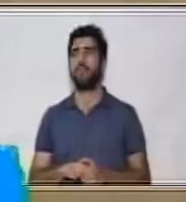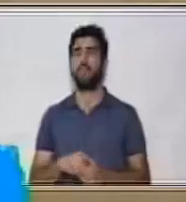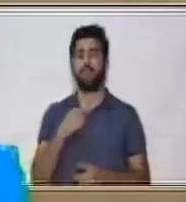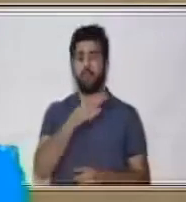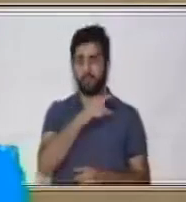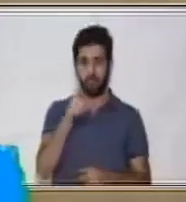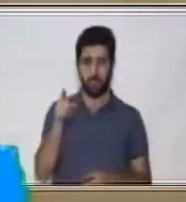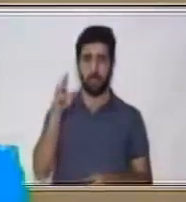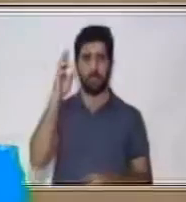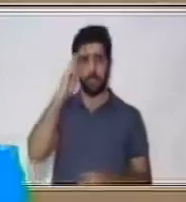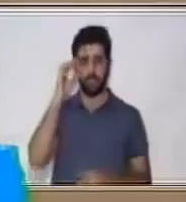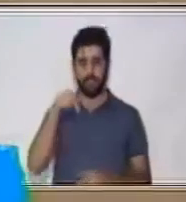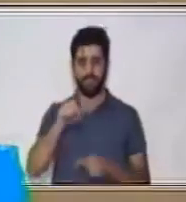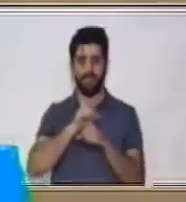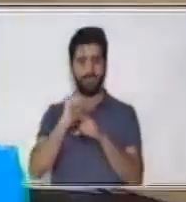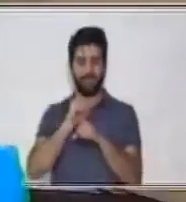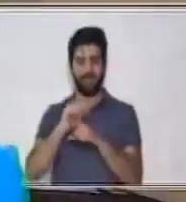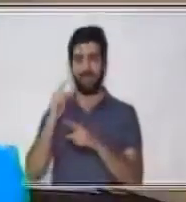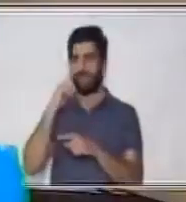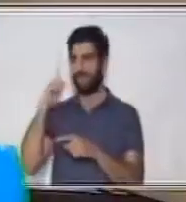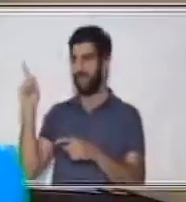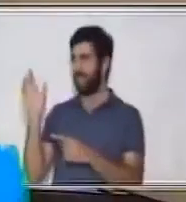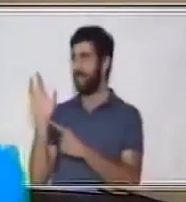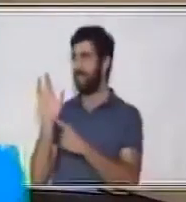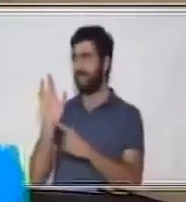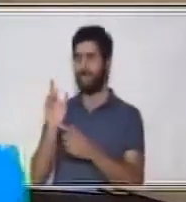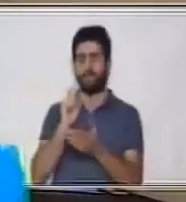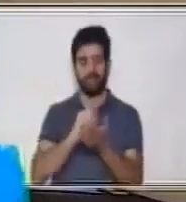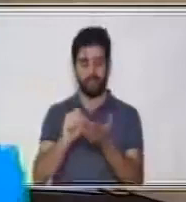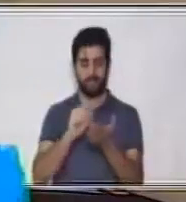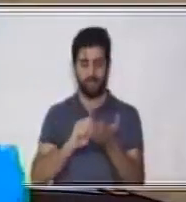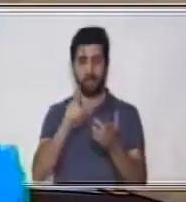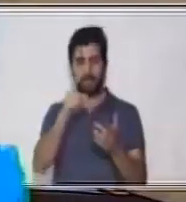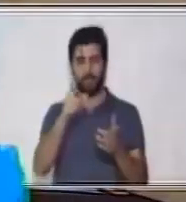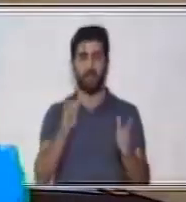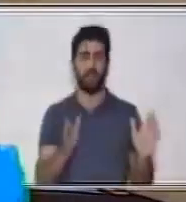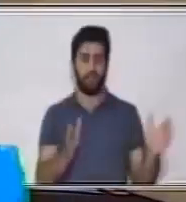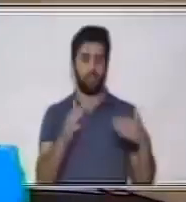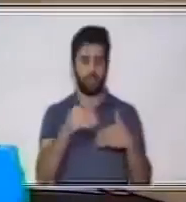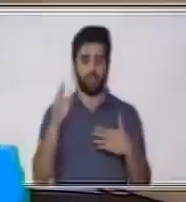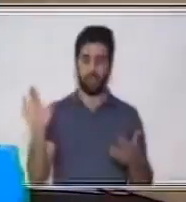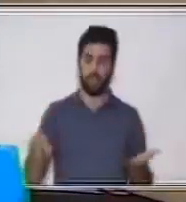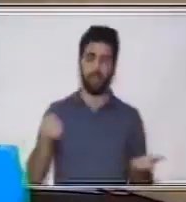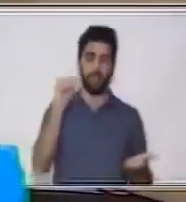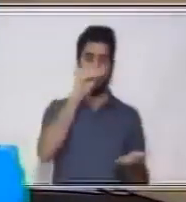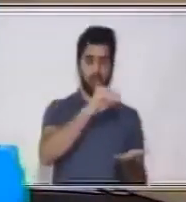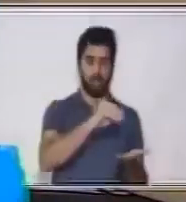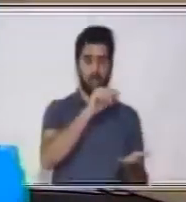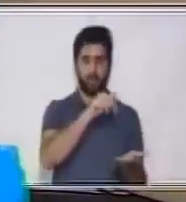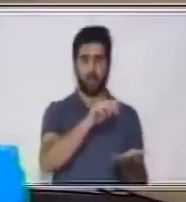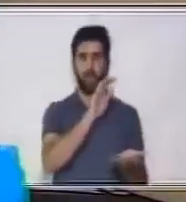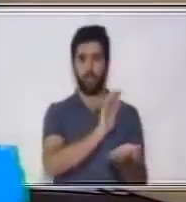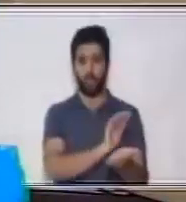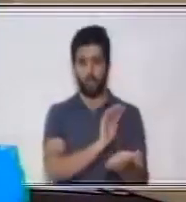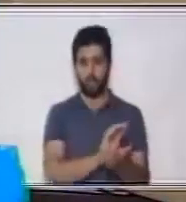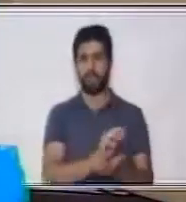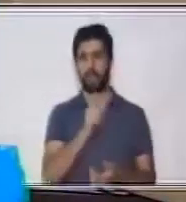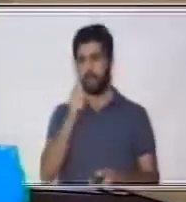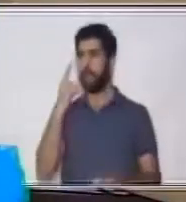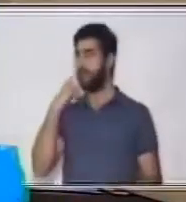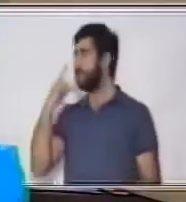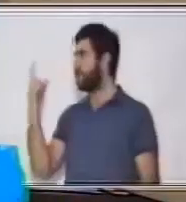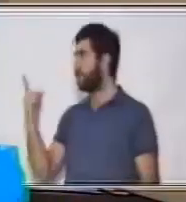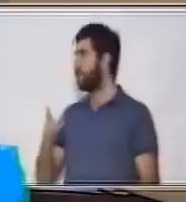Ten presente guardar tus trabajos y ejercicios en tu portafolio Aprendo en casa.